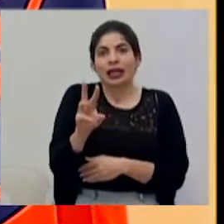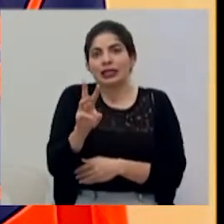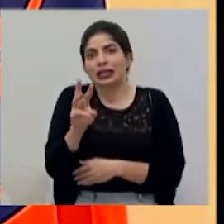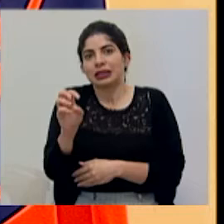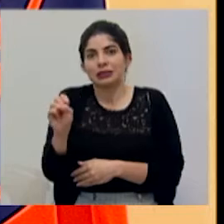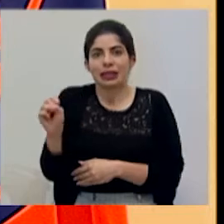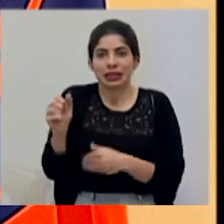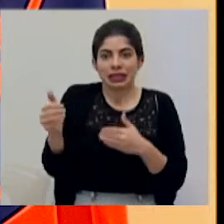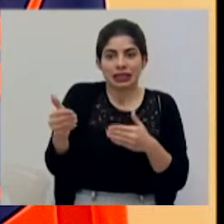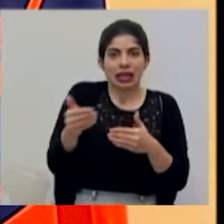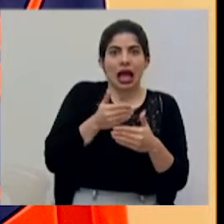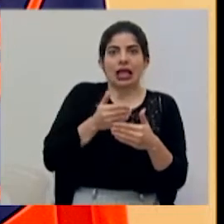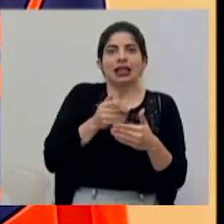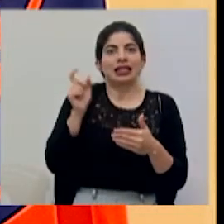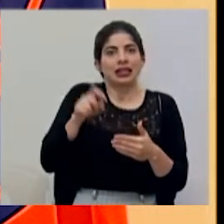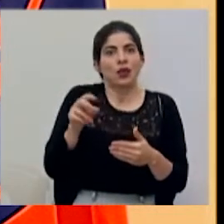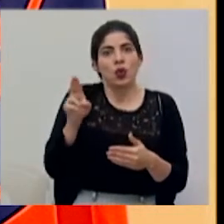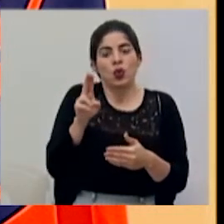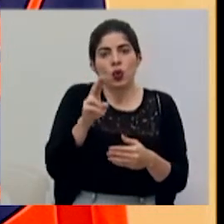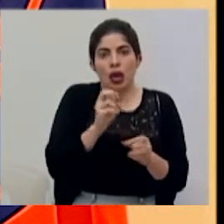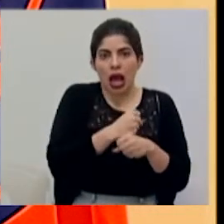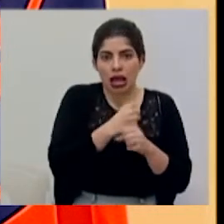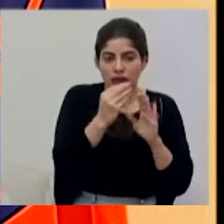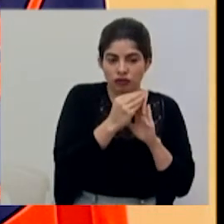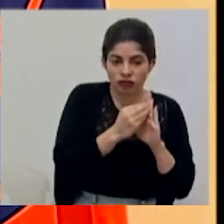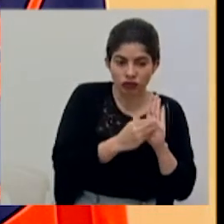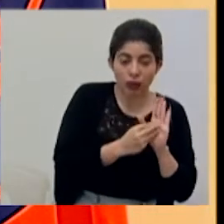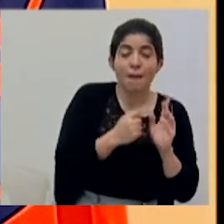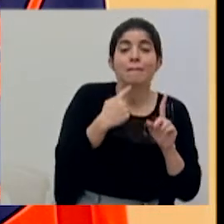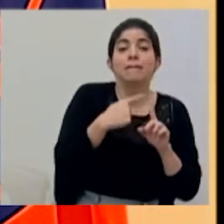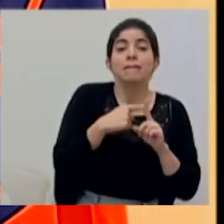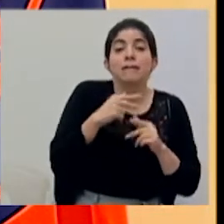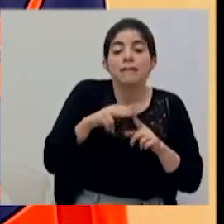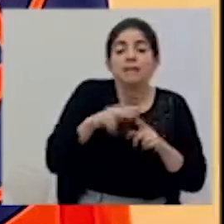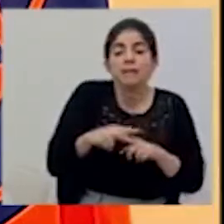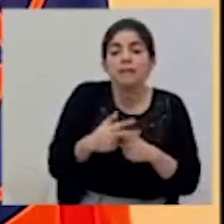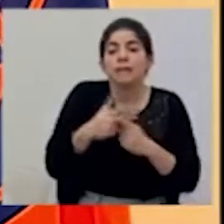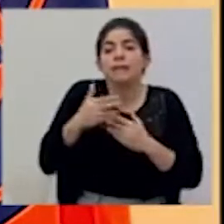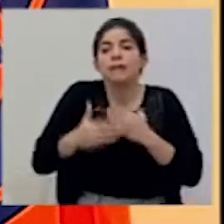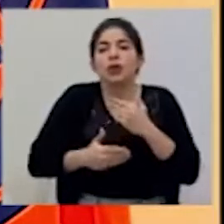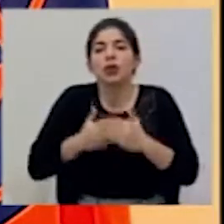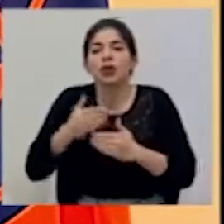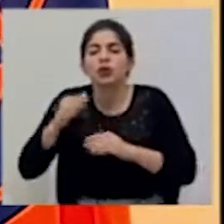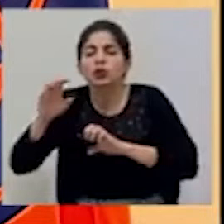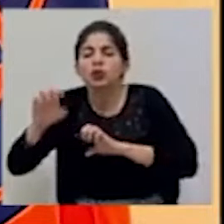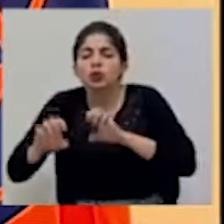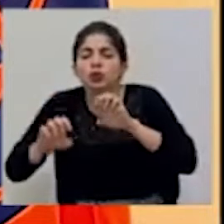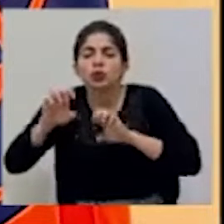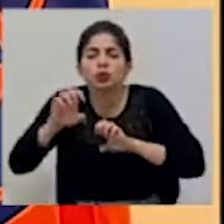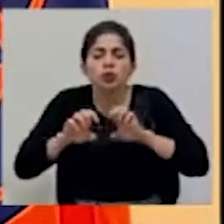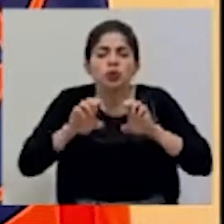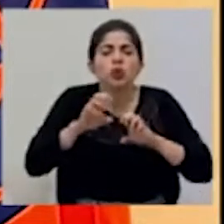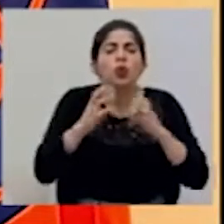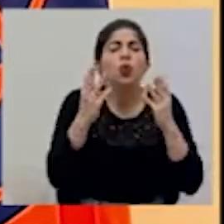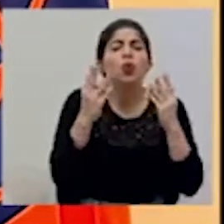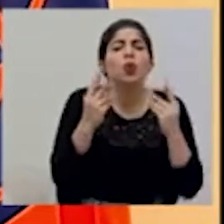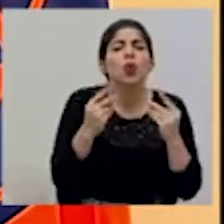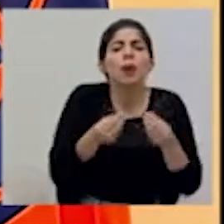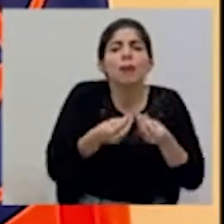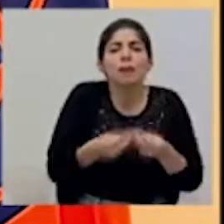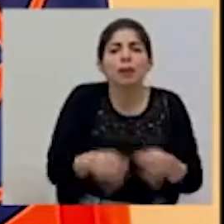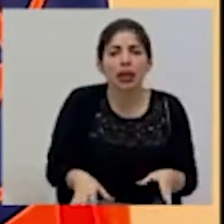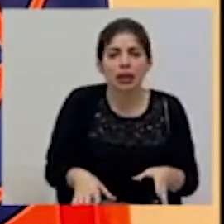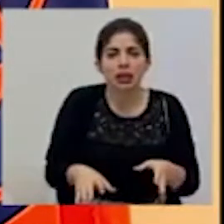3 a 6 meses aproximadamente, y también iniciar el proceso de evaluación de pérdidas para poder cuantificar el